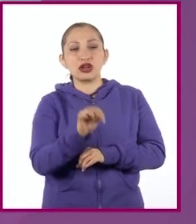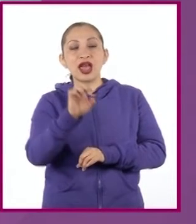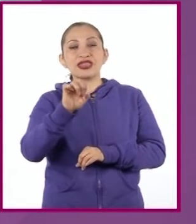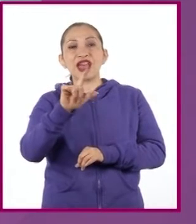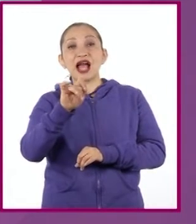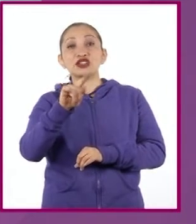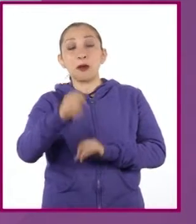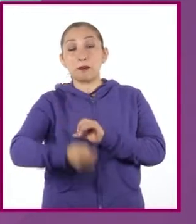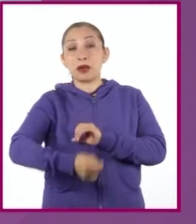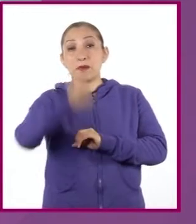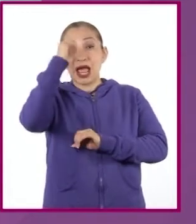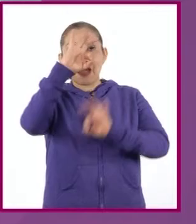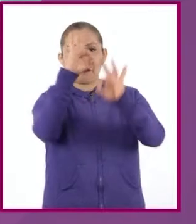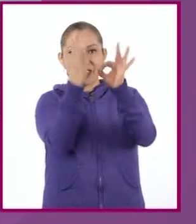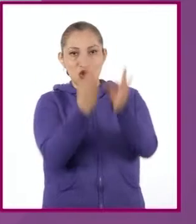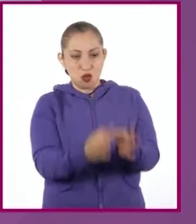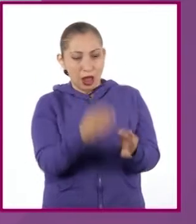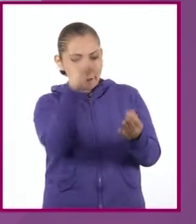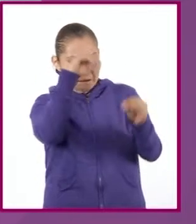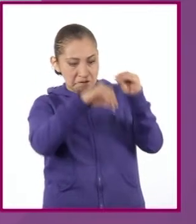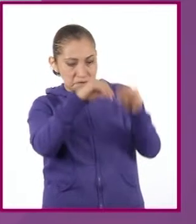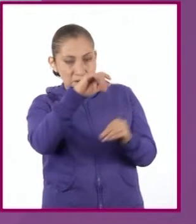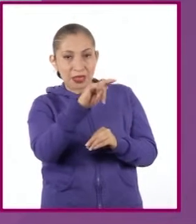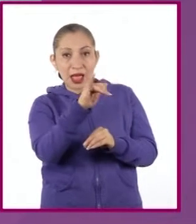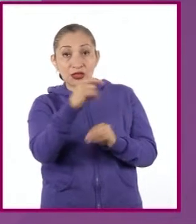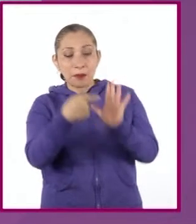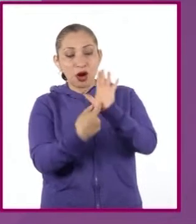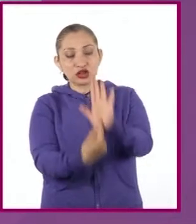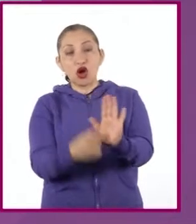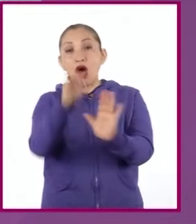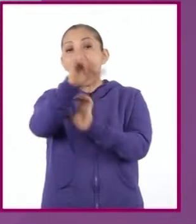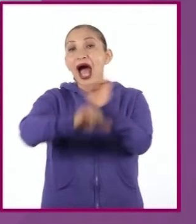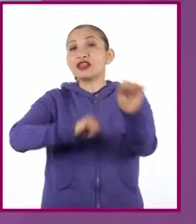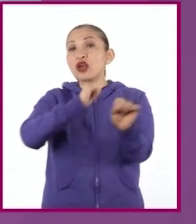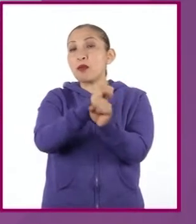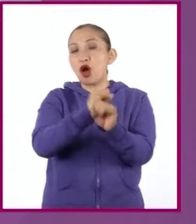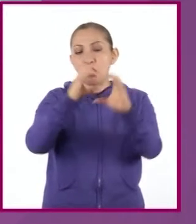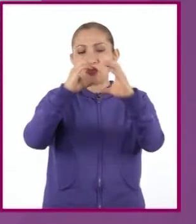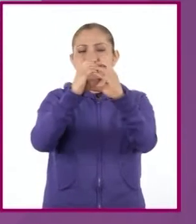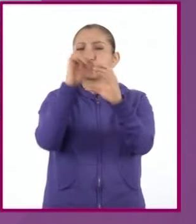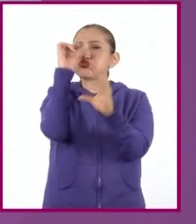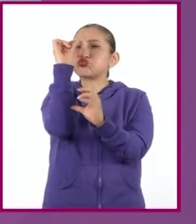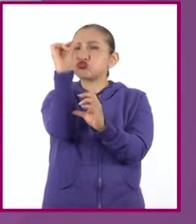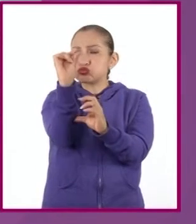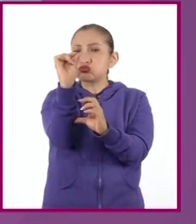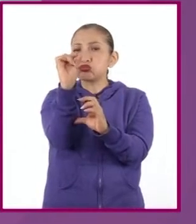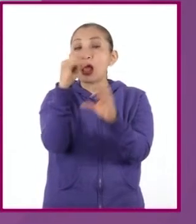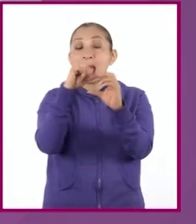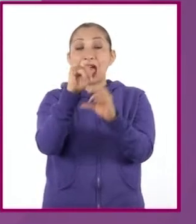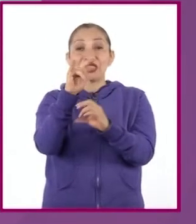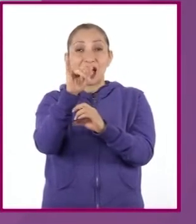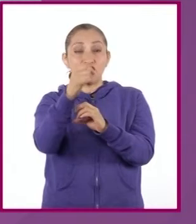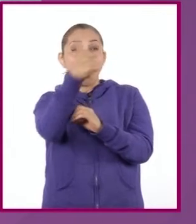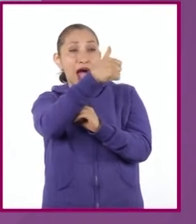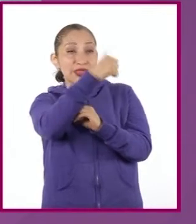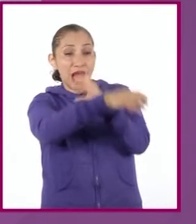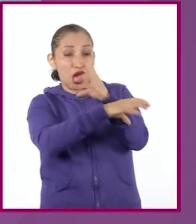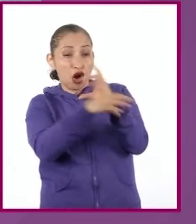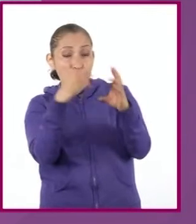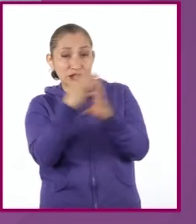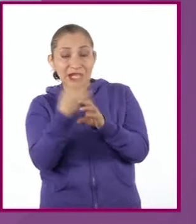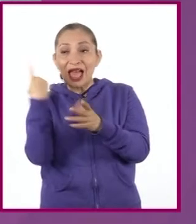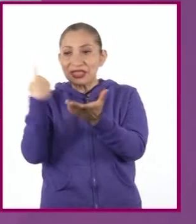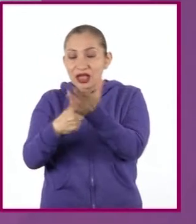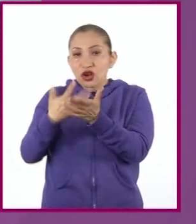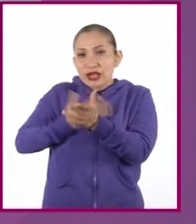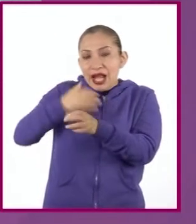desarrolló el primer modelo científico del átomo. Dalton representó al átomo como una esfera minúscula. Para Dalton, cada elemento estaba formado